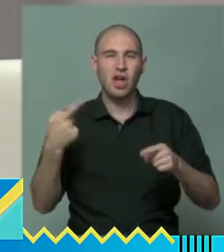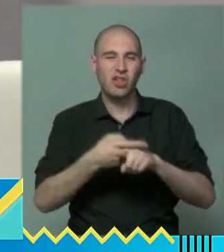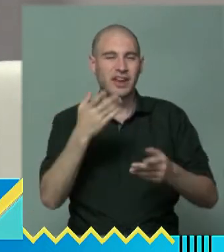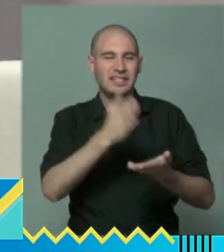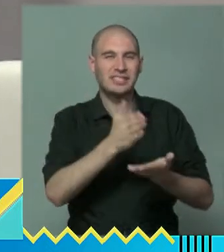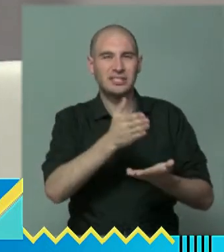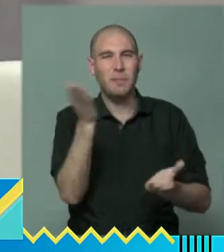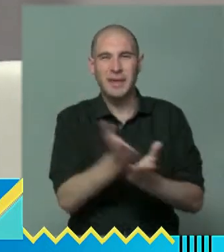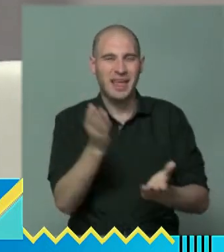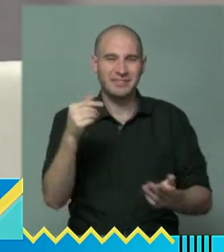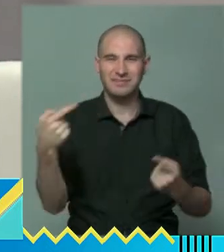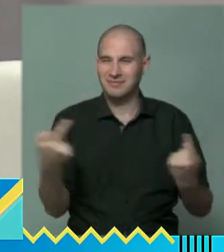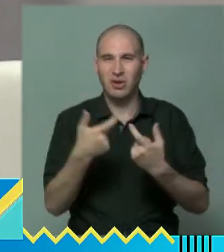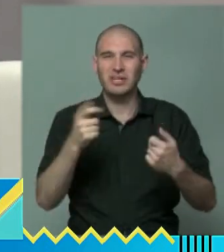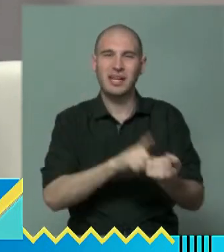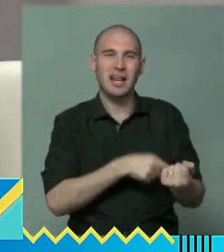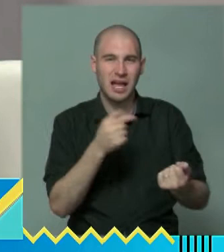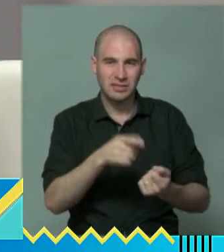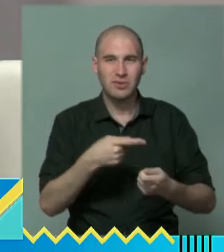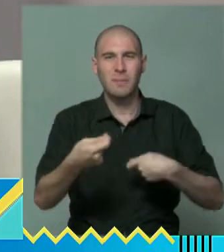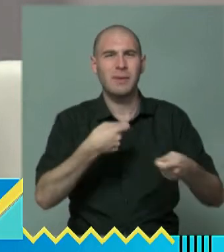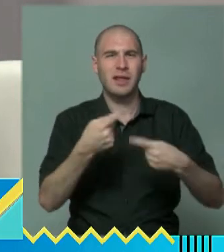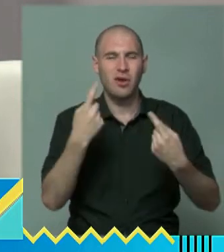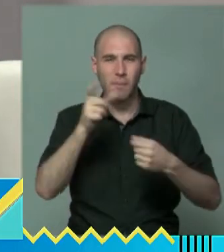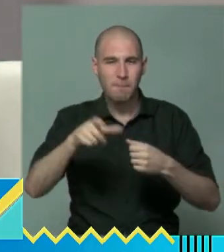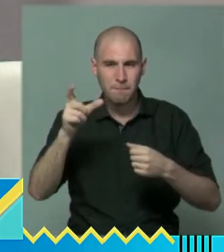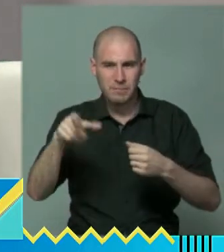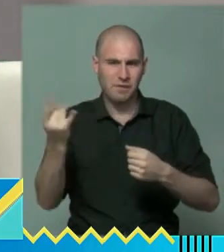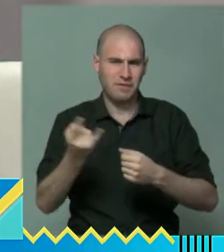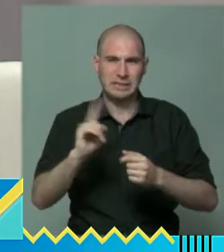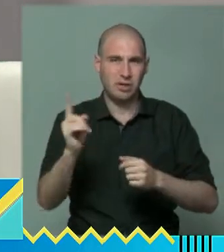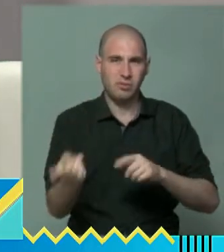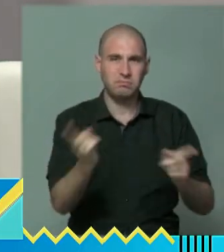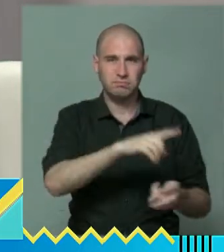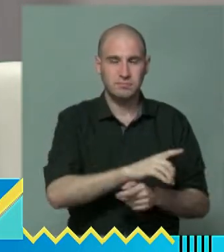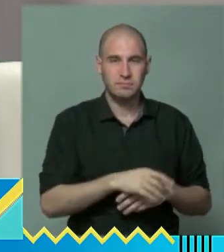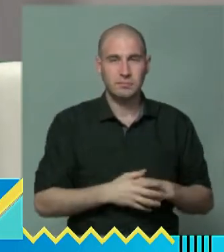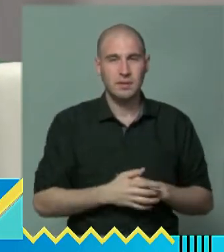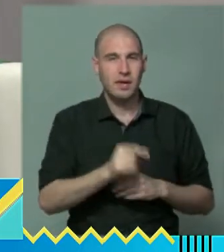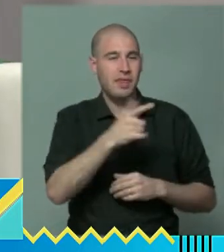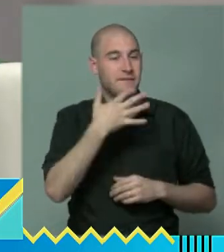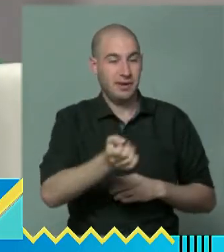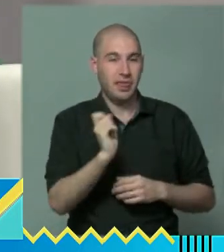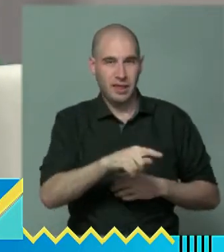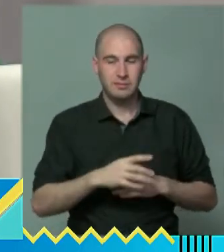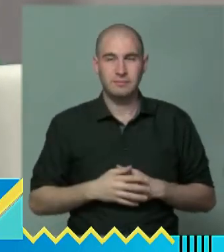penal clásico, que no se maneja con ficciones, sino que se maneja con